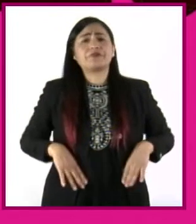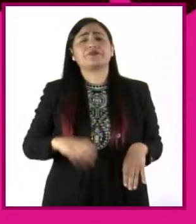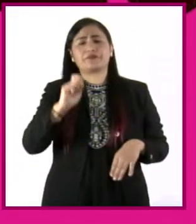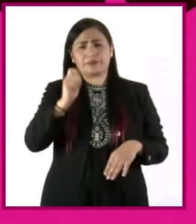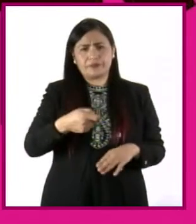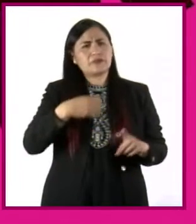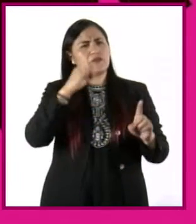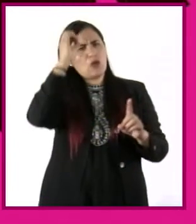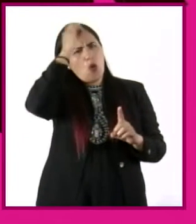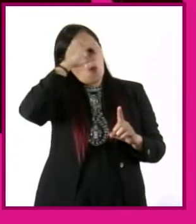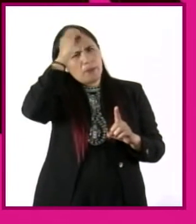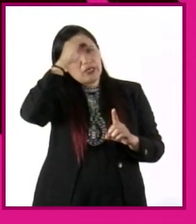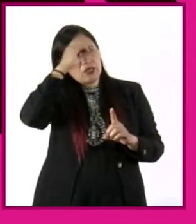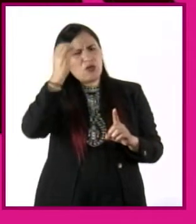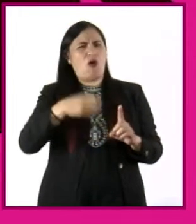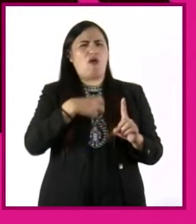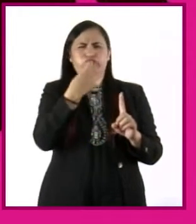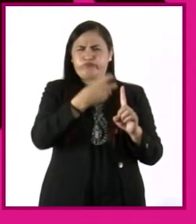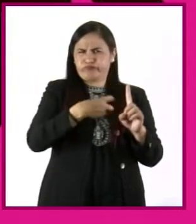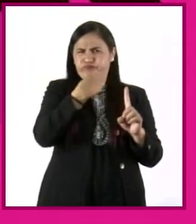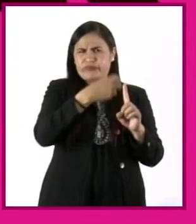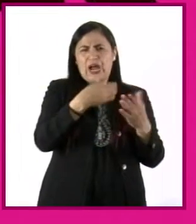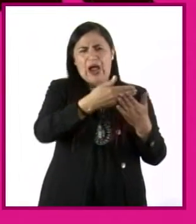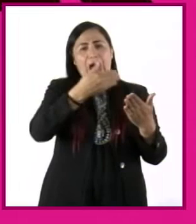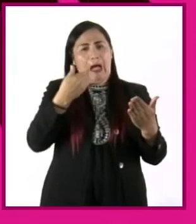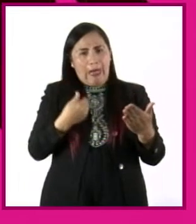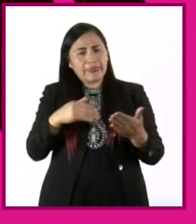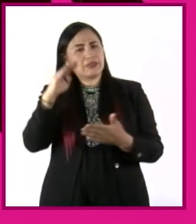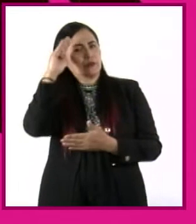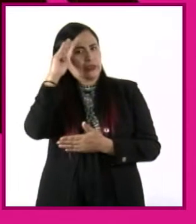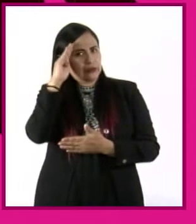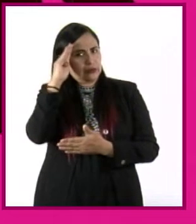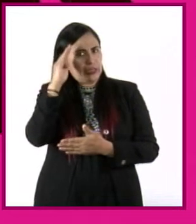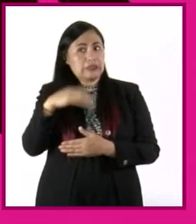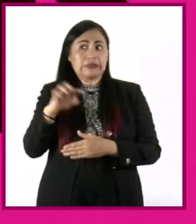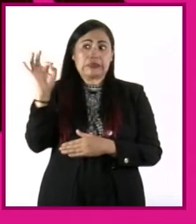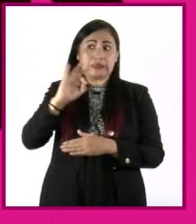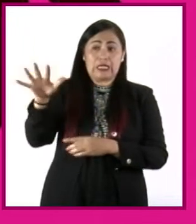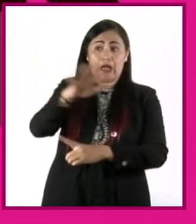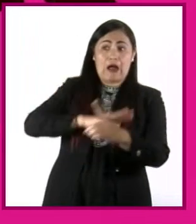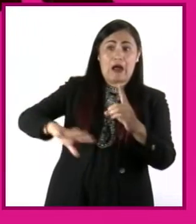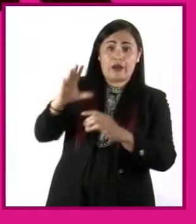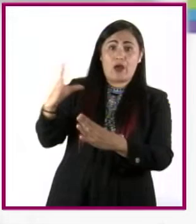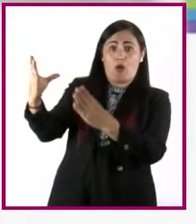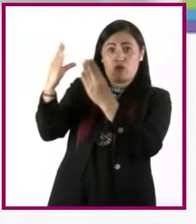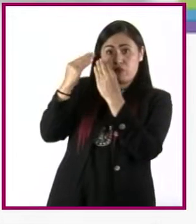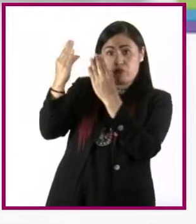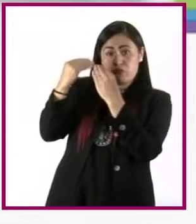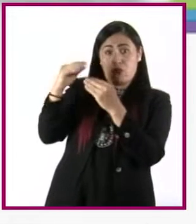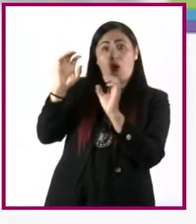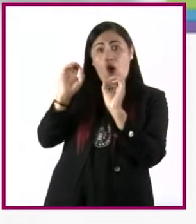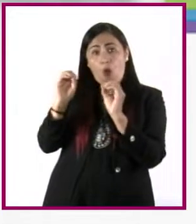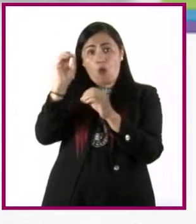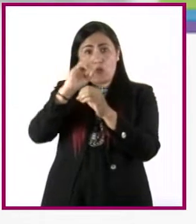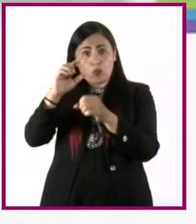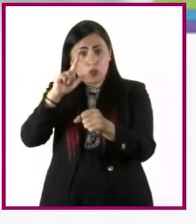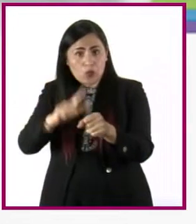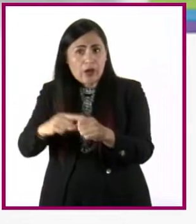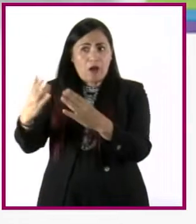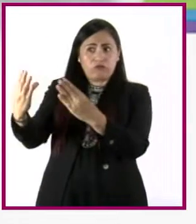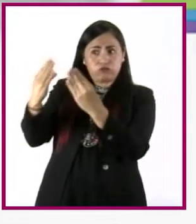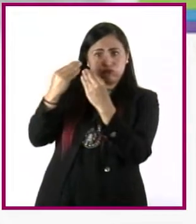prejuicios, creencias y opiniones preconcebidas impuestas por el medio social y cultural, las que van